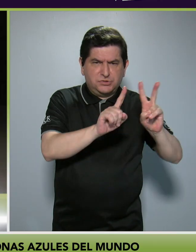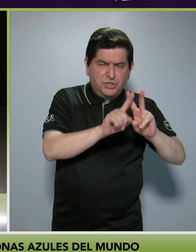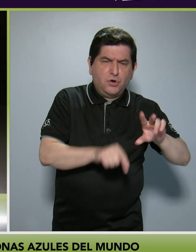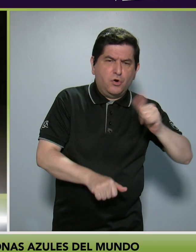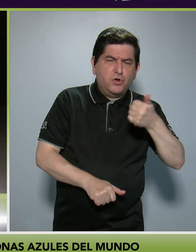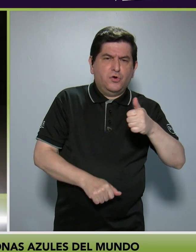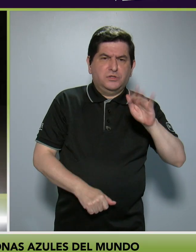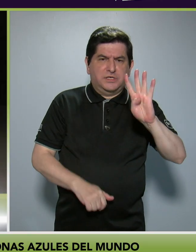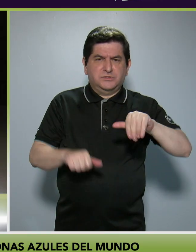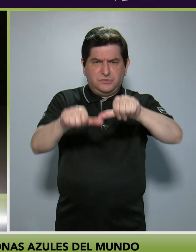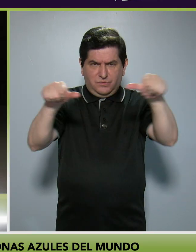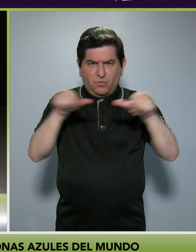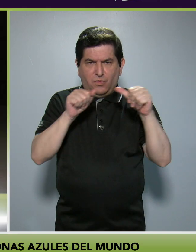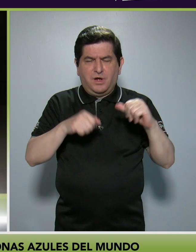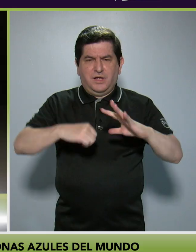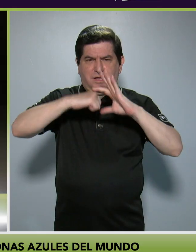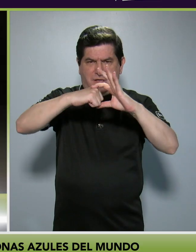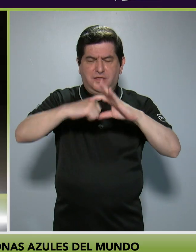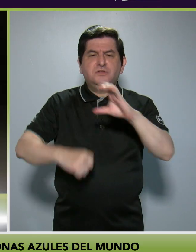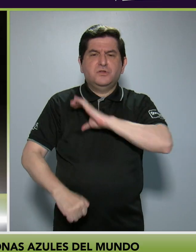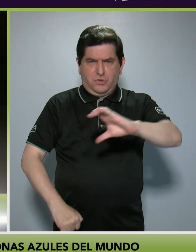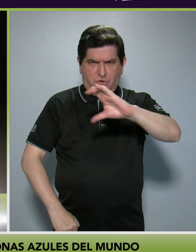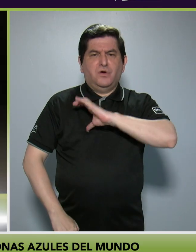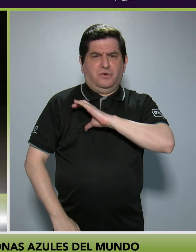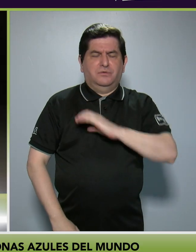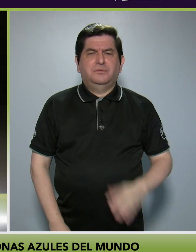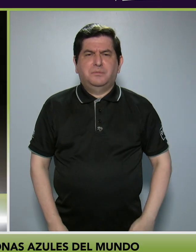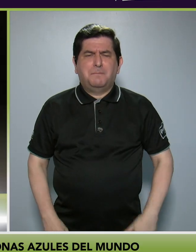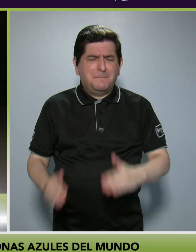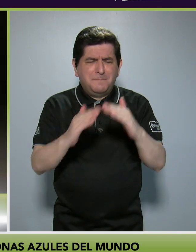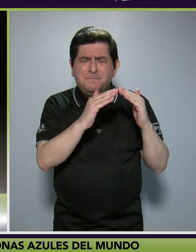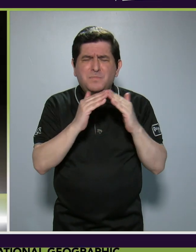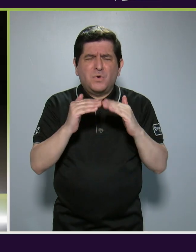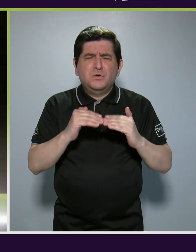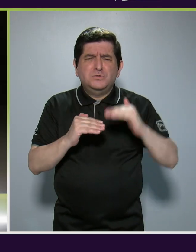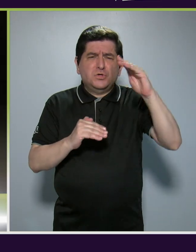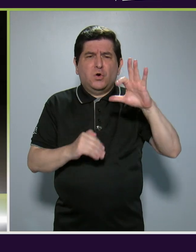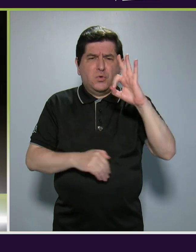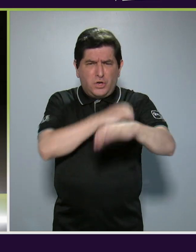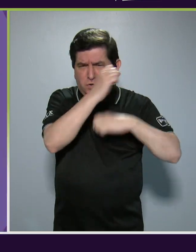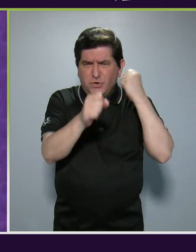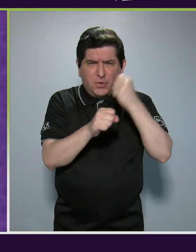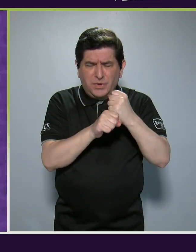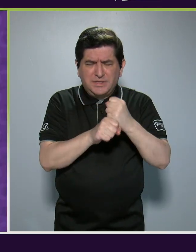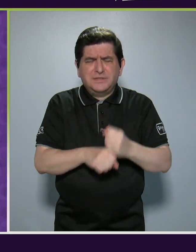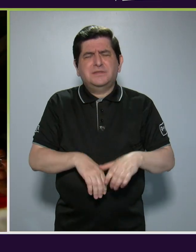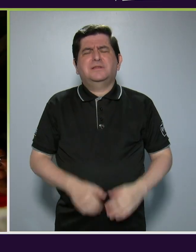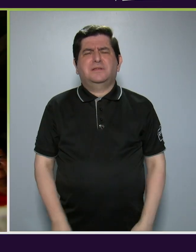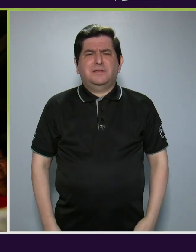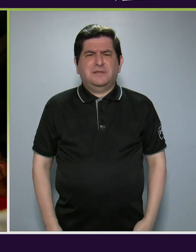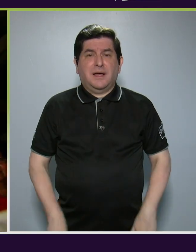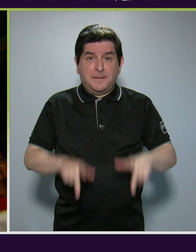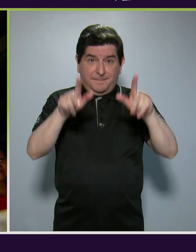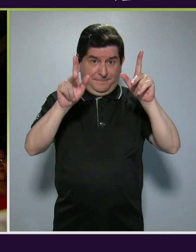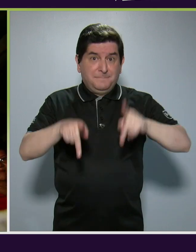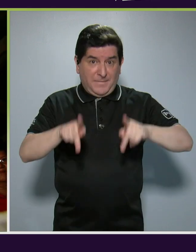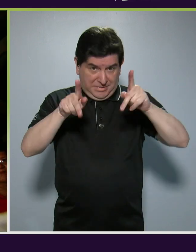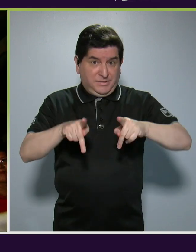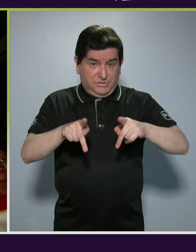zonas del planeta que tenían esas características de tener una población de más de 90 años muy extensa, donde la gente